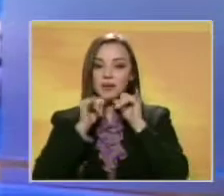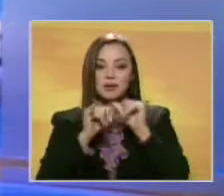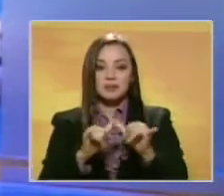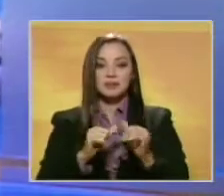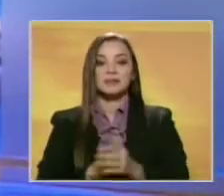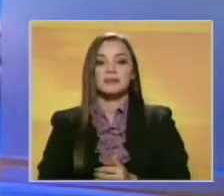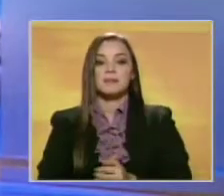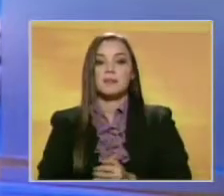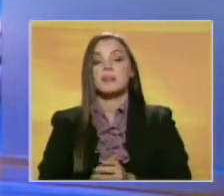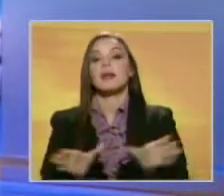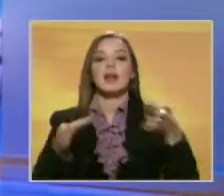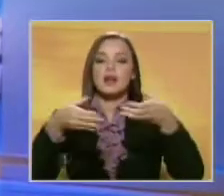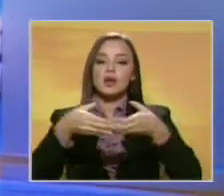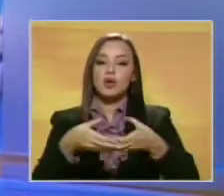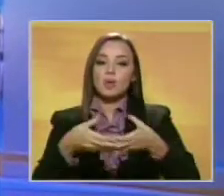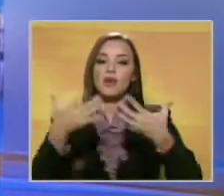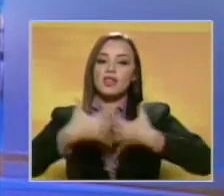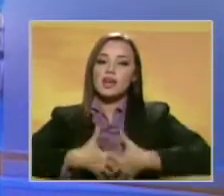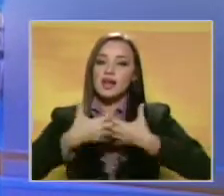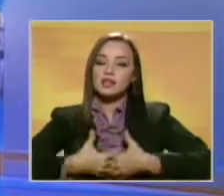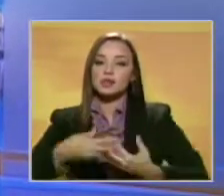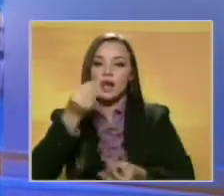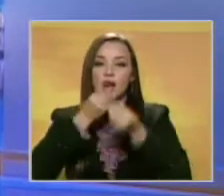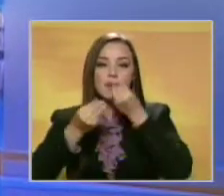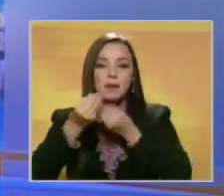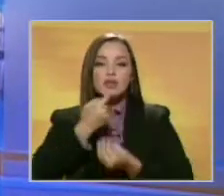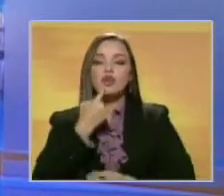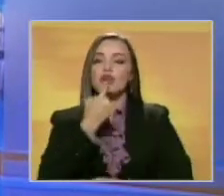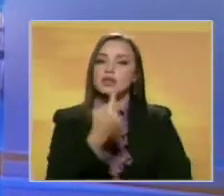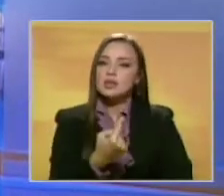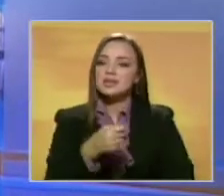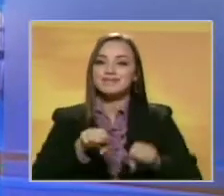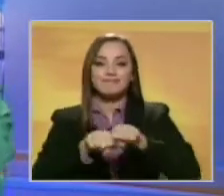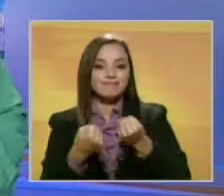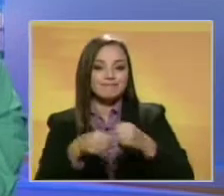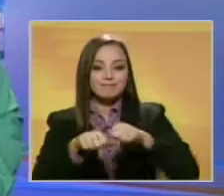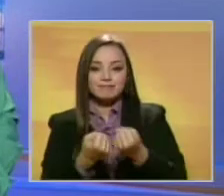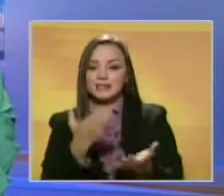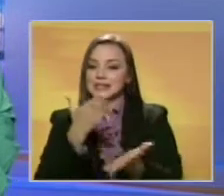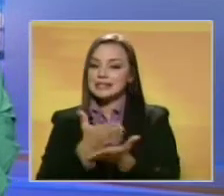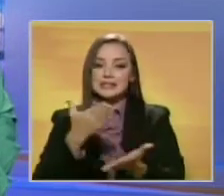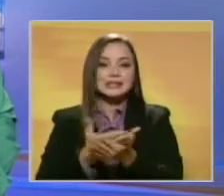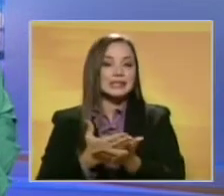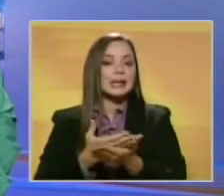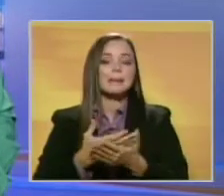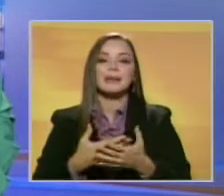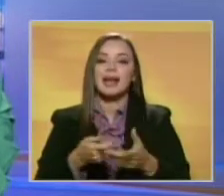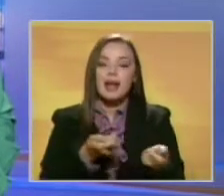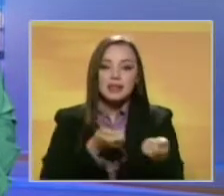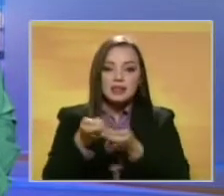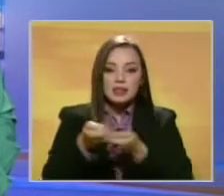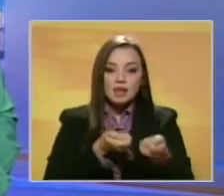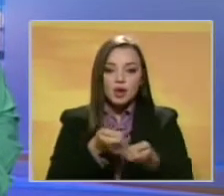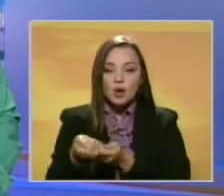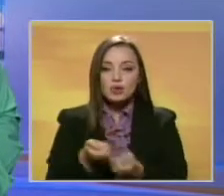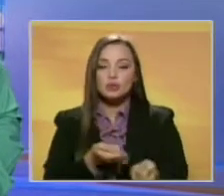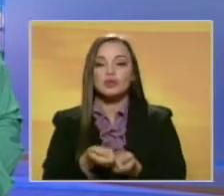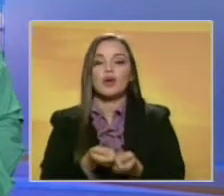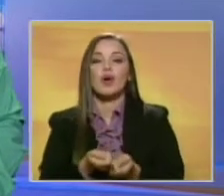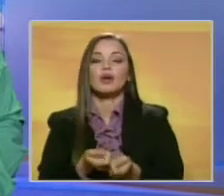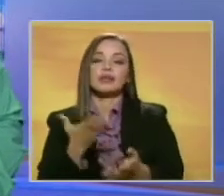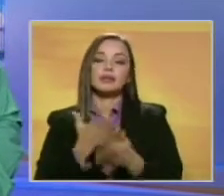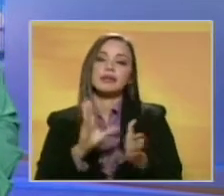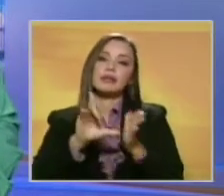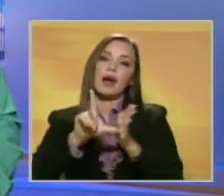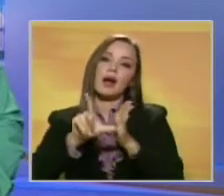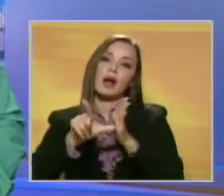inmediato. La Cámara Venezolana de la Industria de Alimentos advirtió que debido a fallas recurrentes del Sistema Integral de Control Agroalimentario hay retrasos